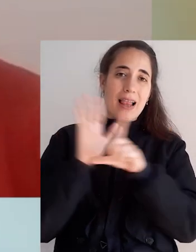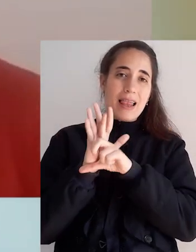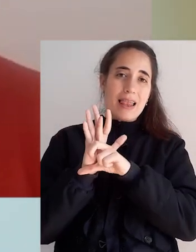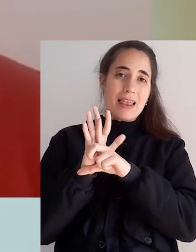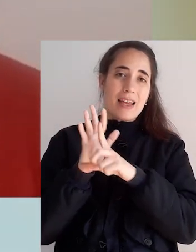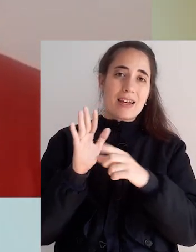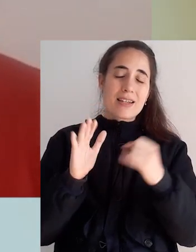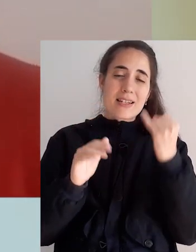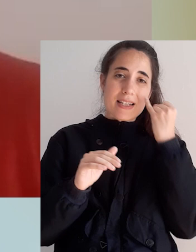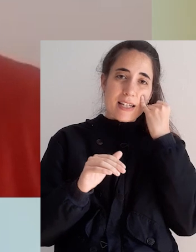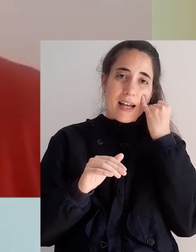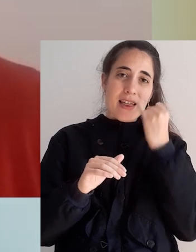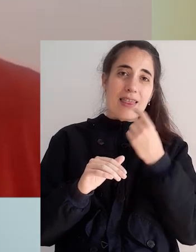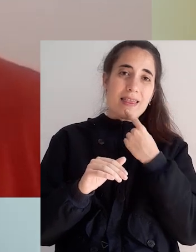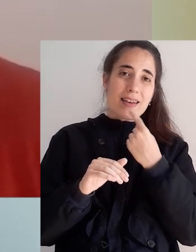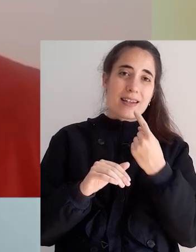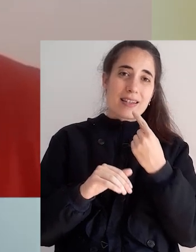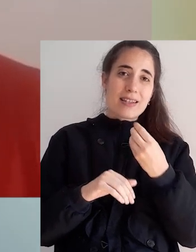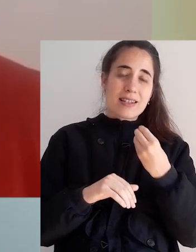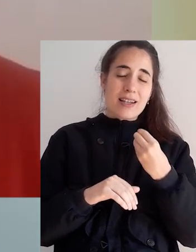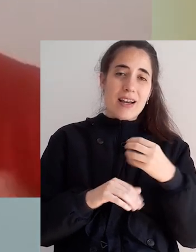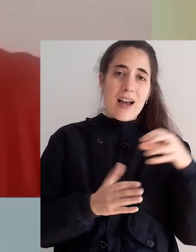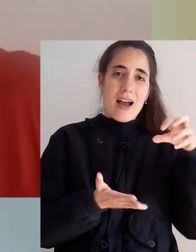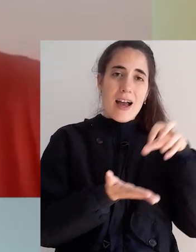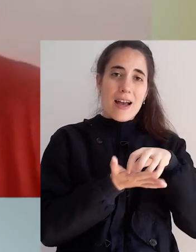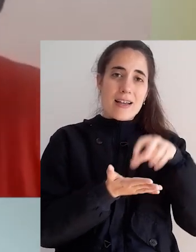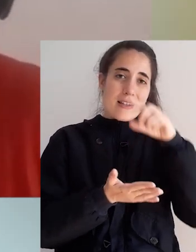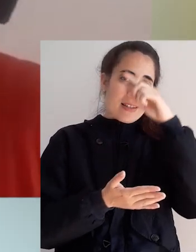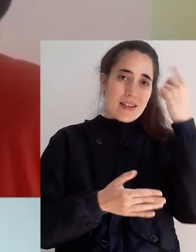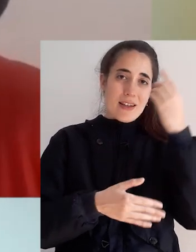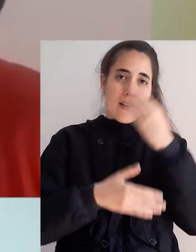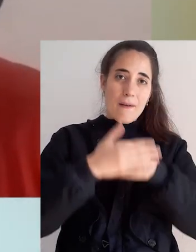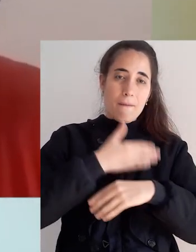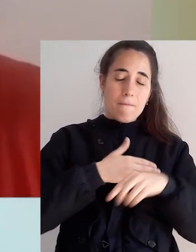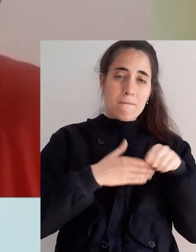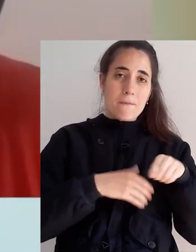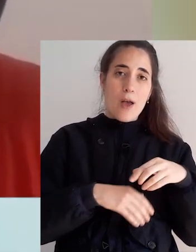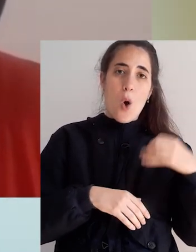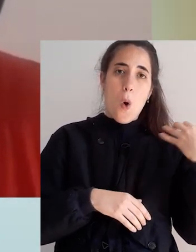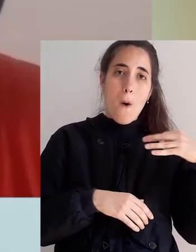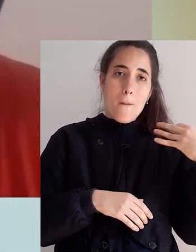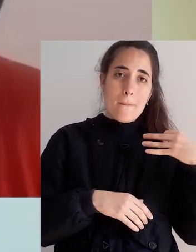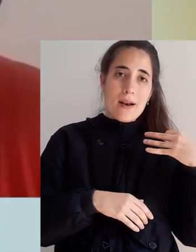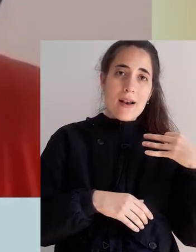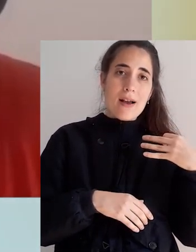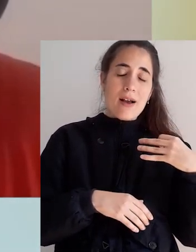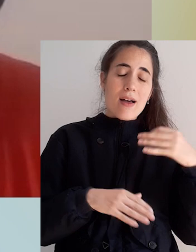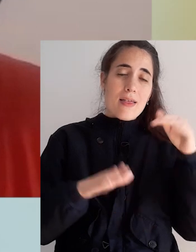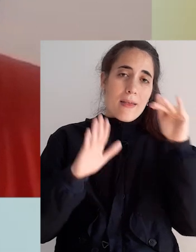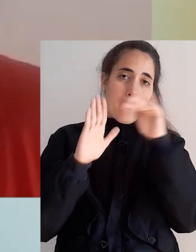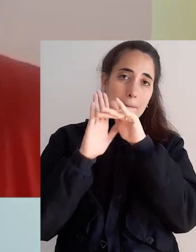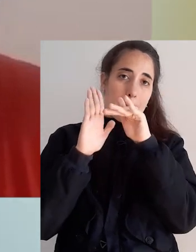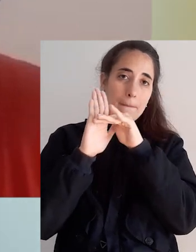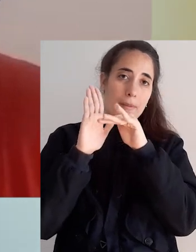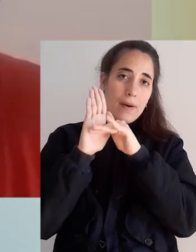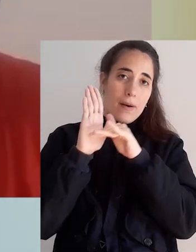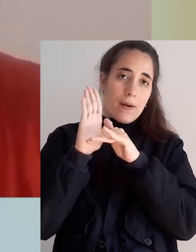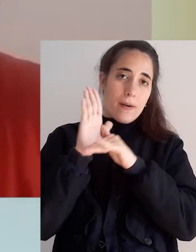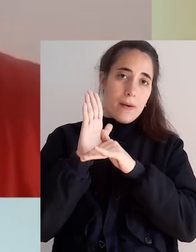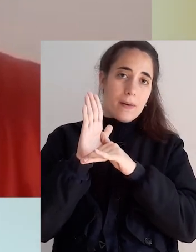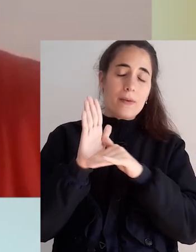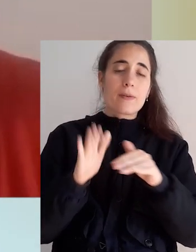y cobrar la asignación universal. Y el otro tema que es importante, creo que